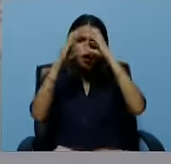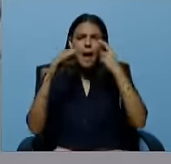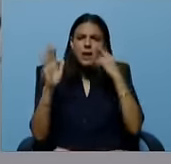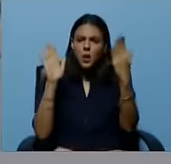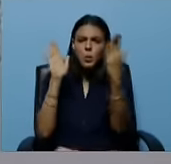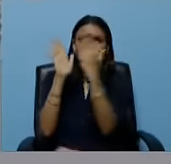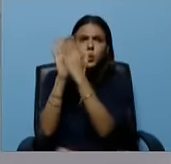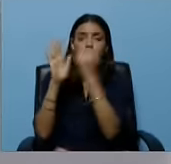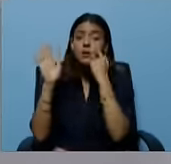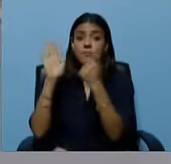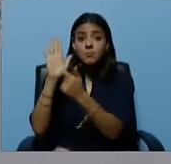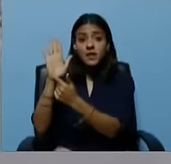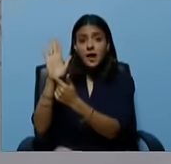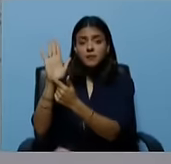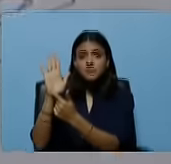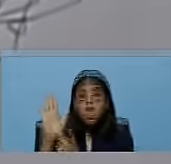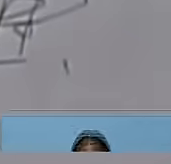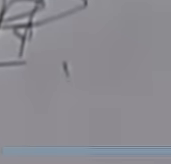Mire esto, señor Aro.